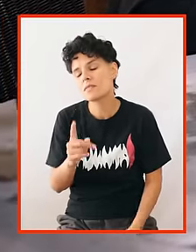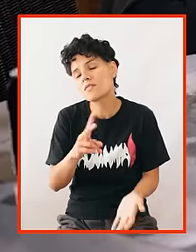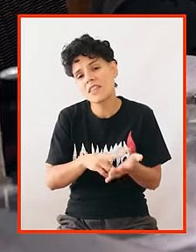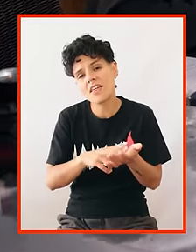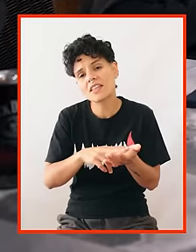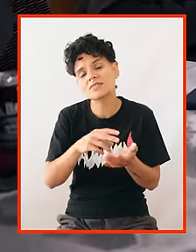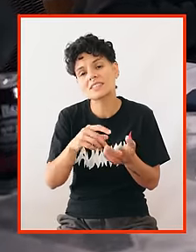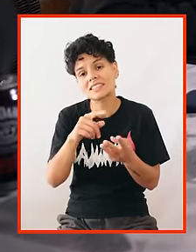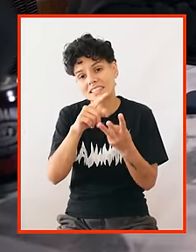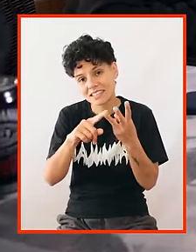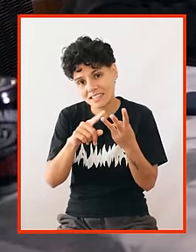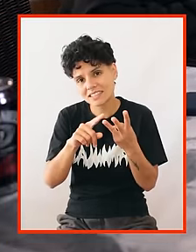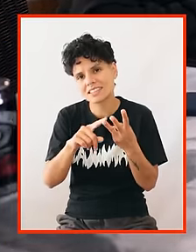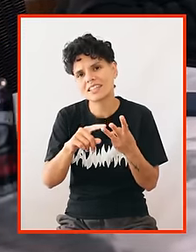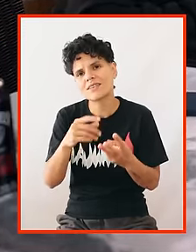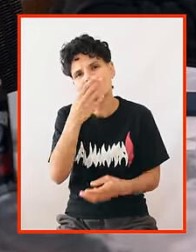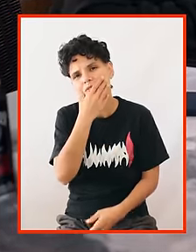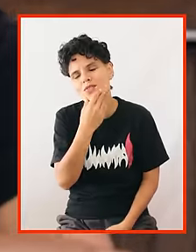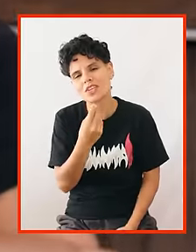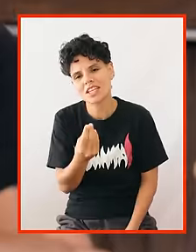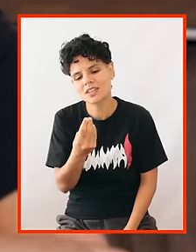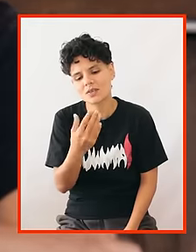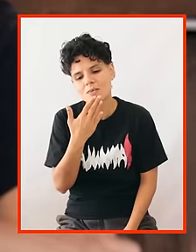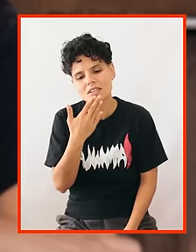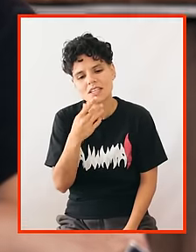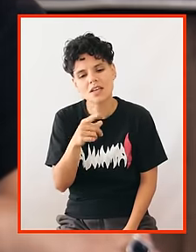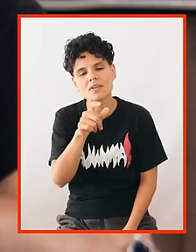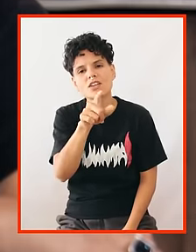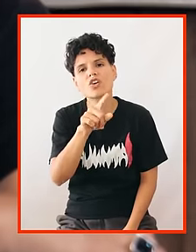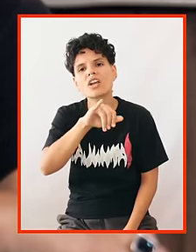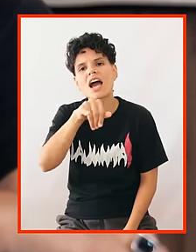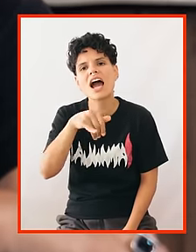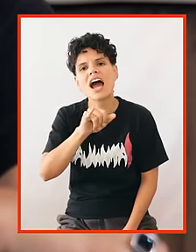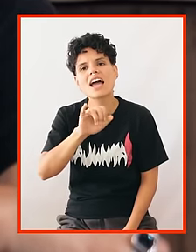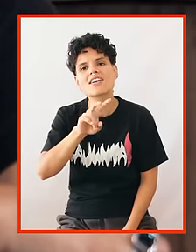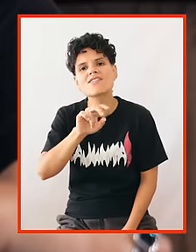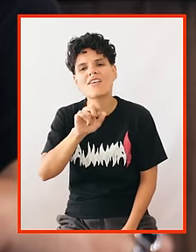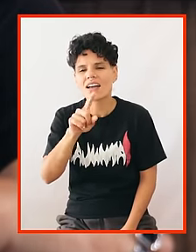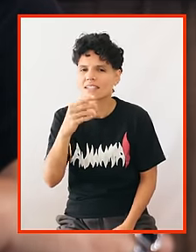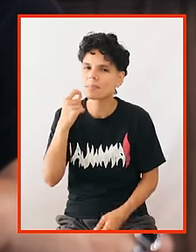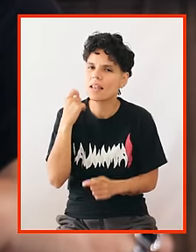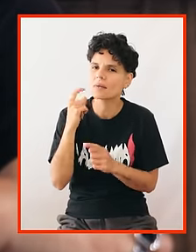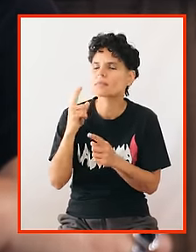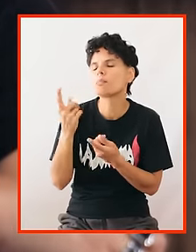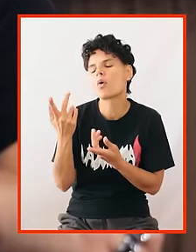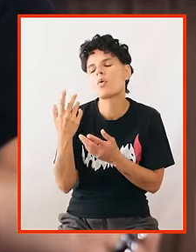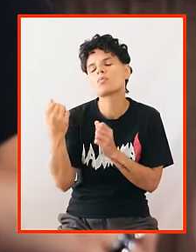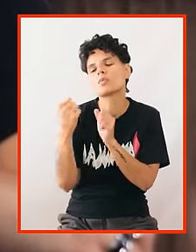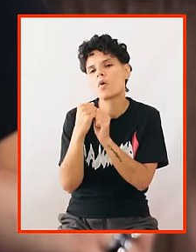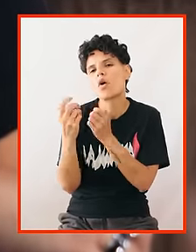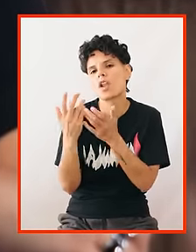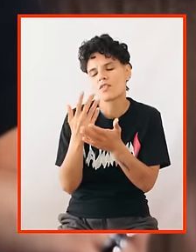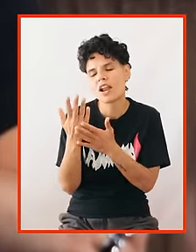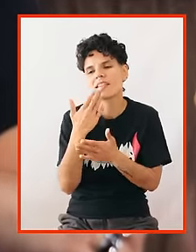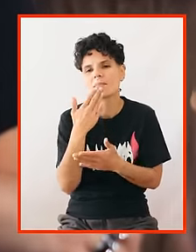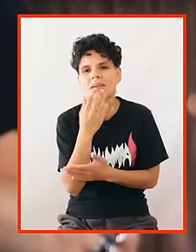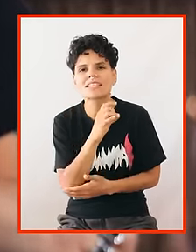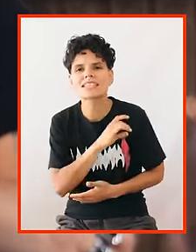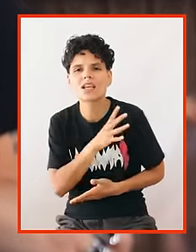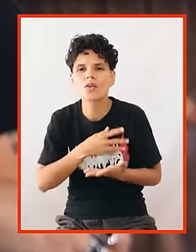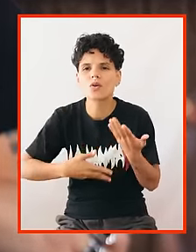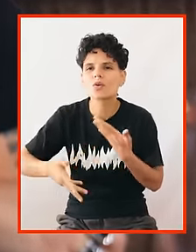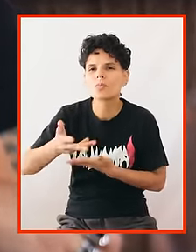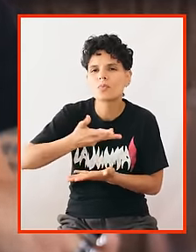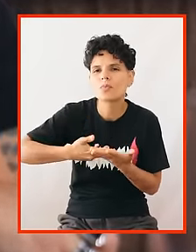disco lindo porque pudimos colaborar con Carlos Cabeza de los Jaivas, metimos como arreglo... más chileno,